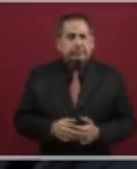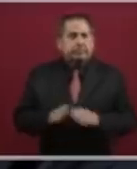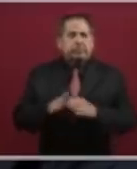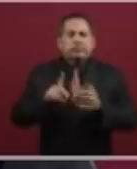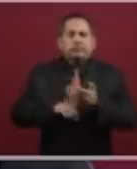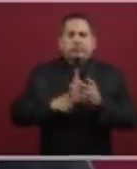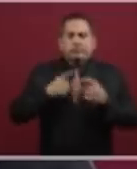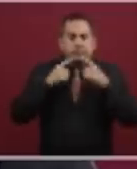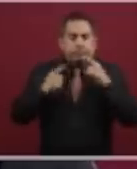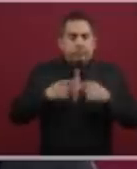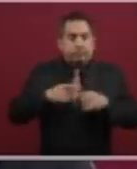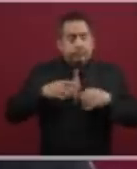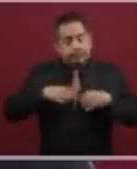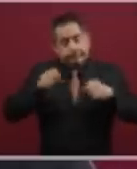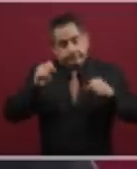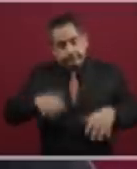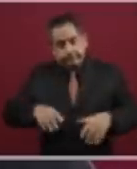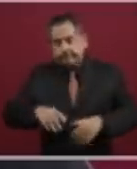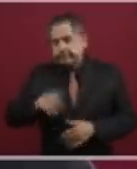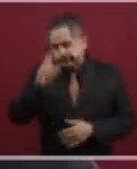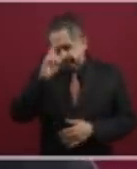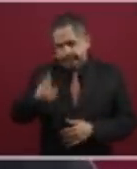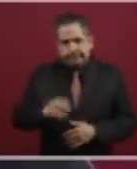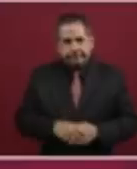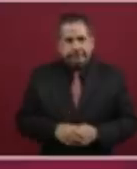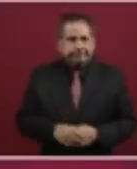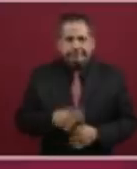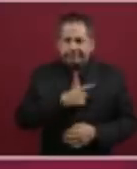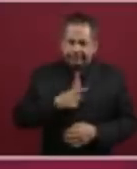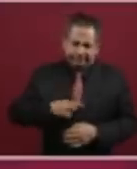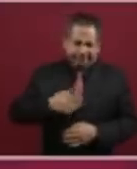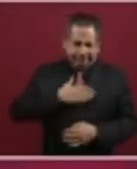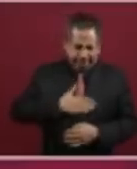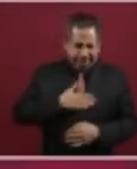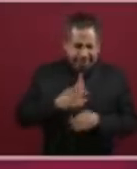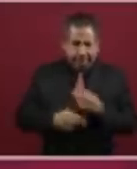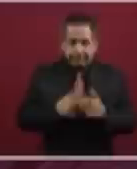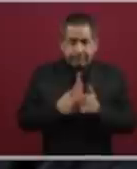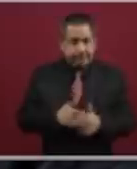Prohibido rendirse cuando se trata de la justicia.